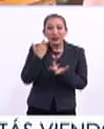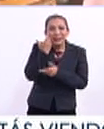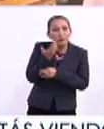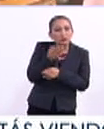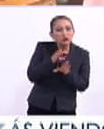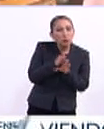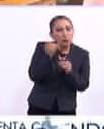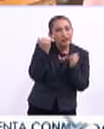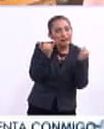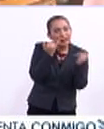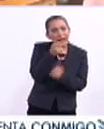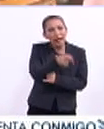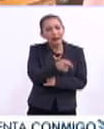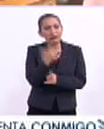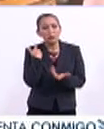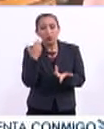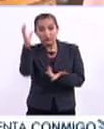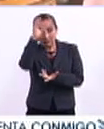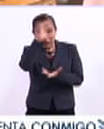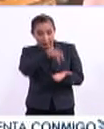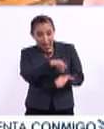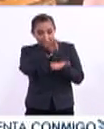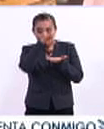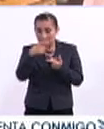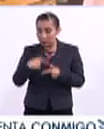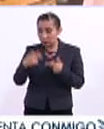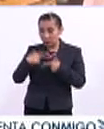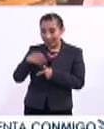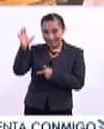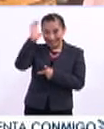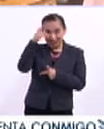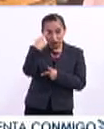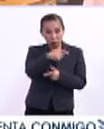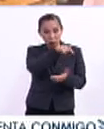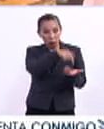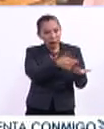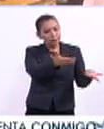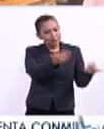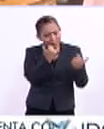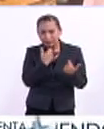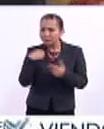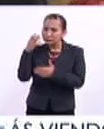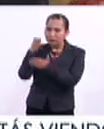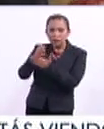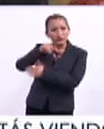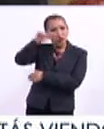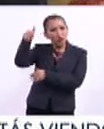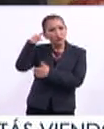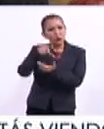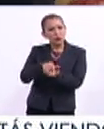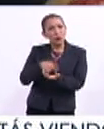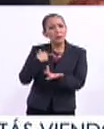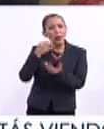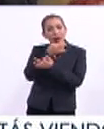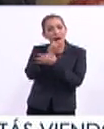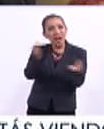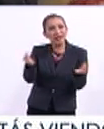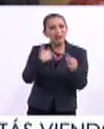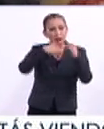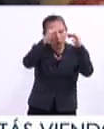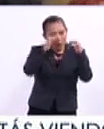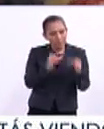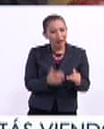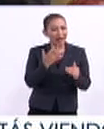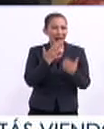esta idea de que sacar a la ciencia o a los científicos de sus espacios convencionales. Y es fácil. Y ese sentido es bajarlos del pedestal,